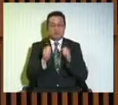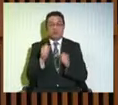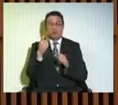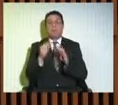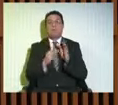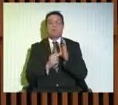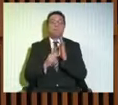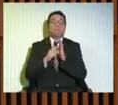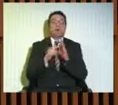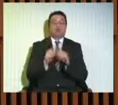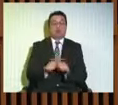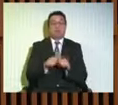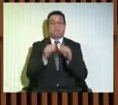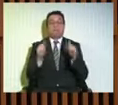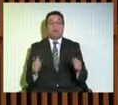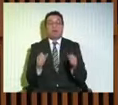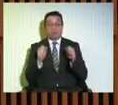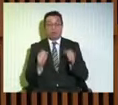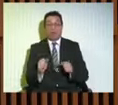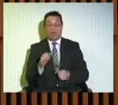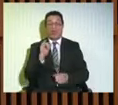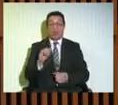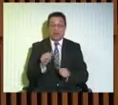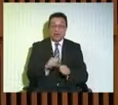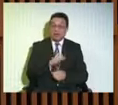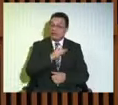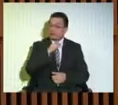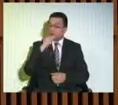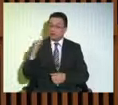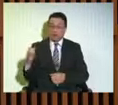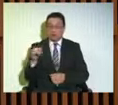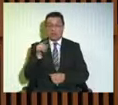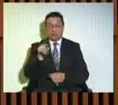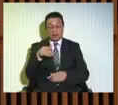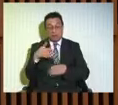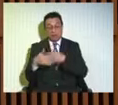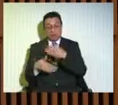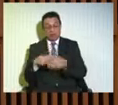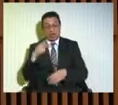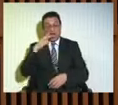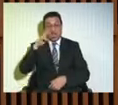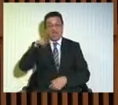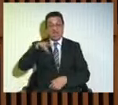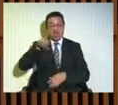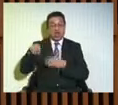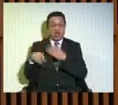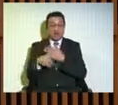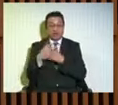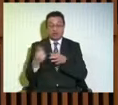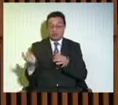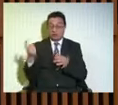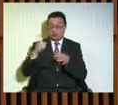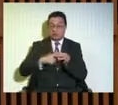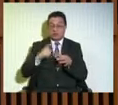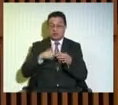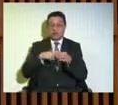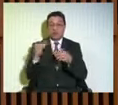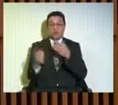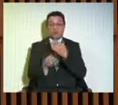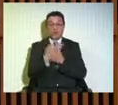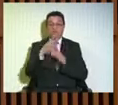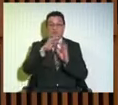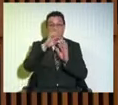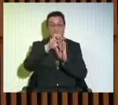paso más adelante y siempre en estos procesos de innovación, de incorporación de nuevos